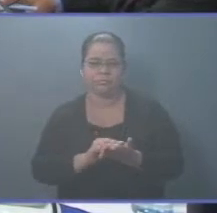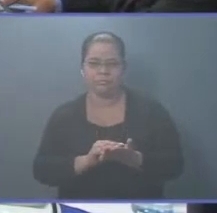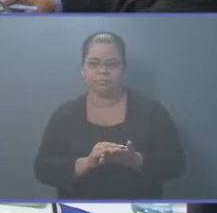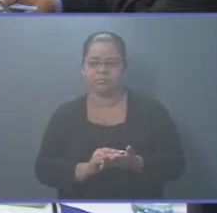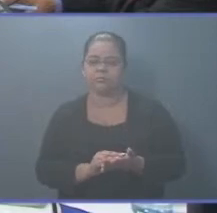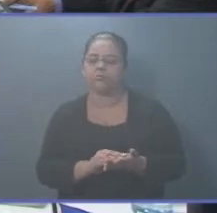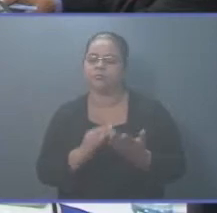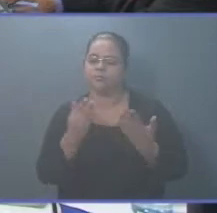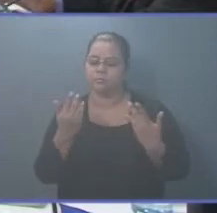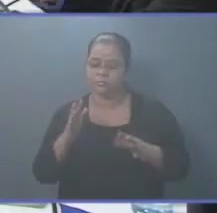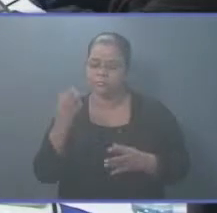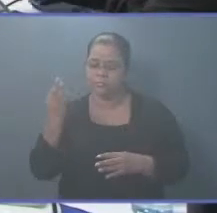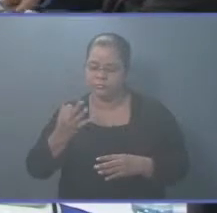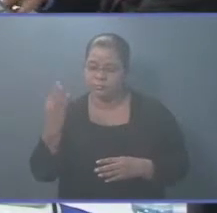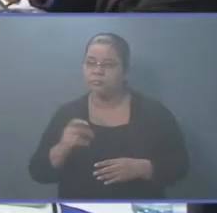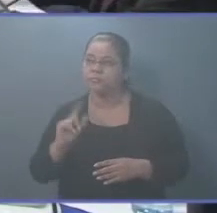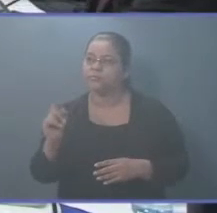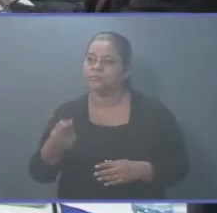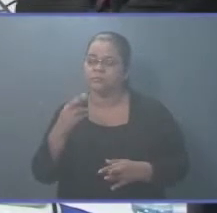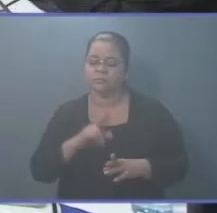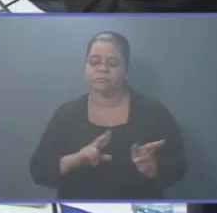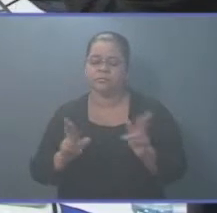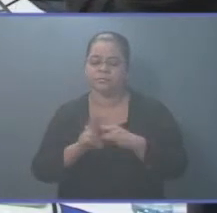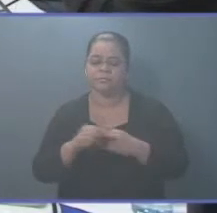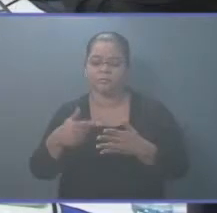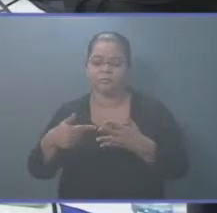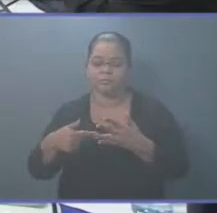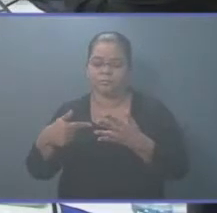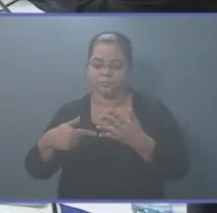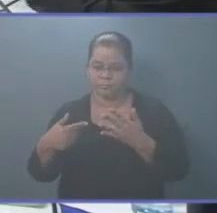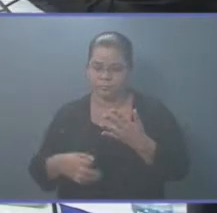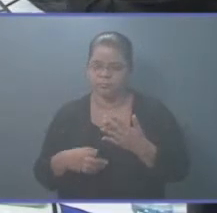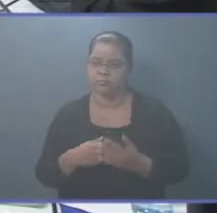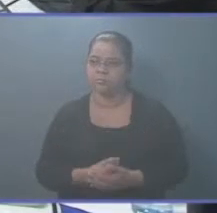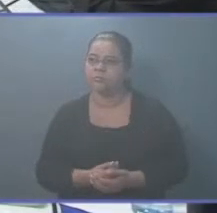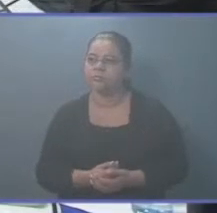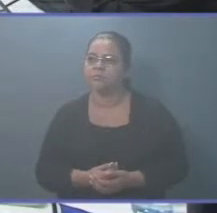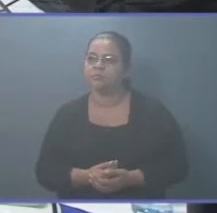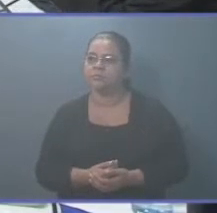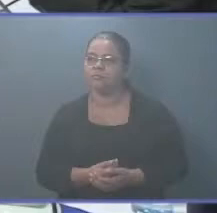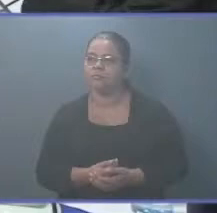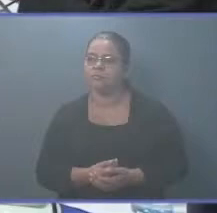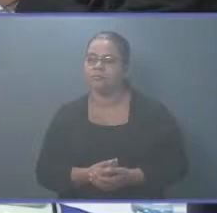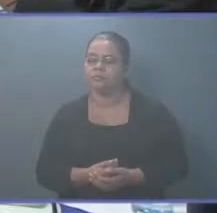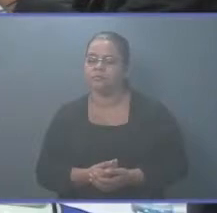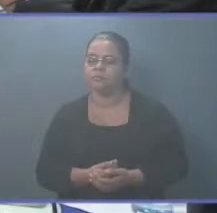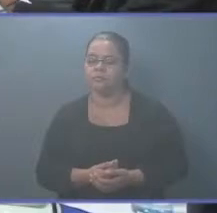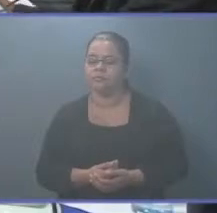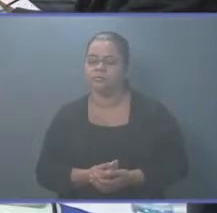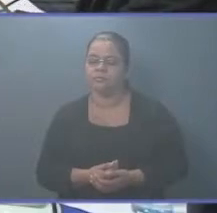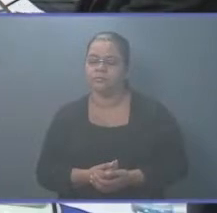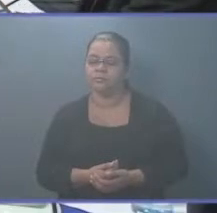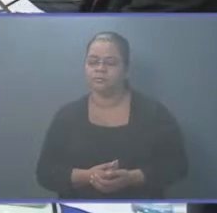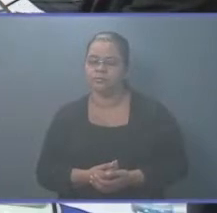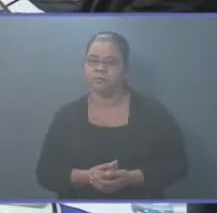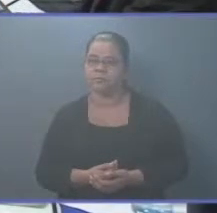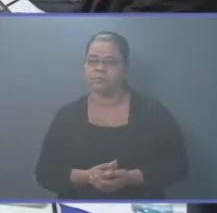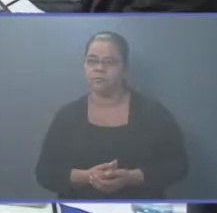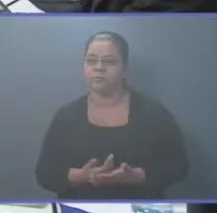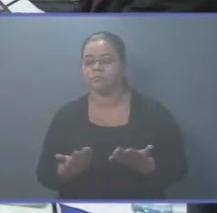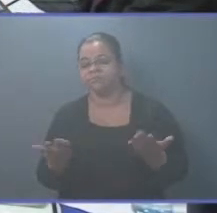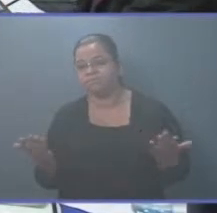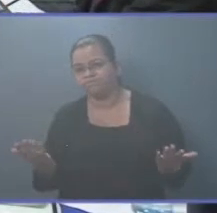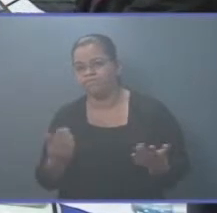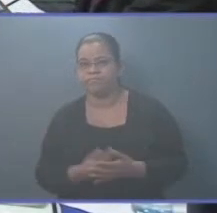no hacemos la reforma a la ley de delitos de realización compleja, de crimen organizado y delitos de realización compleja. A menos